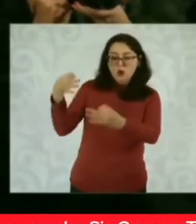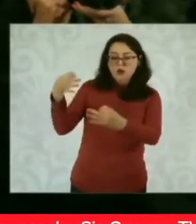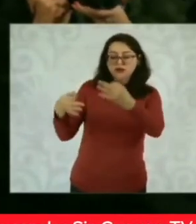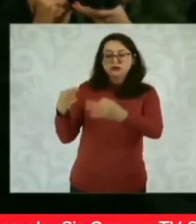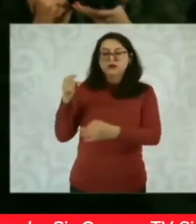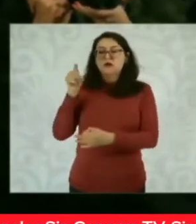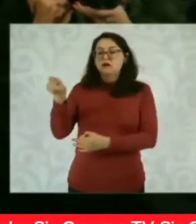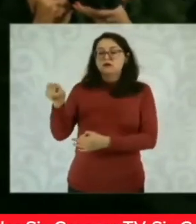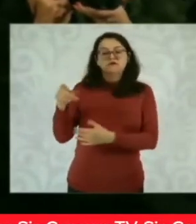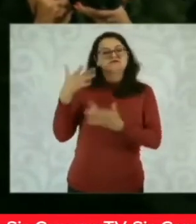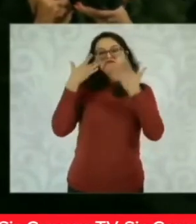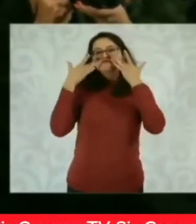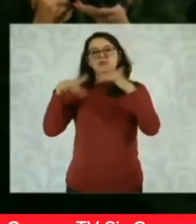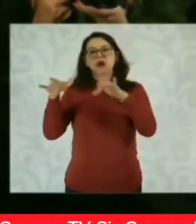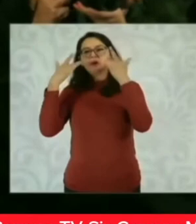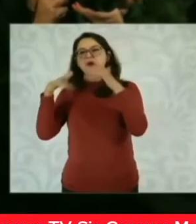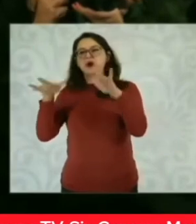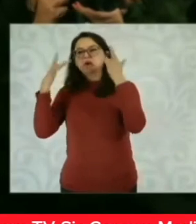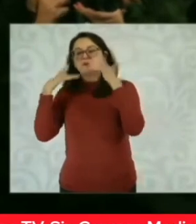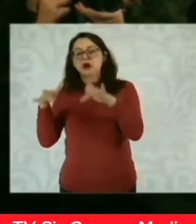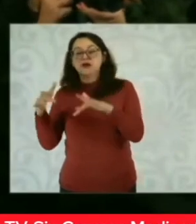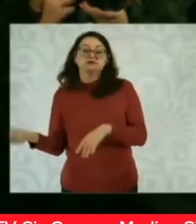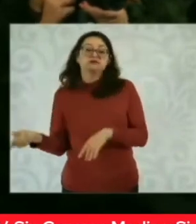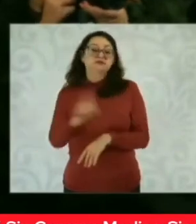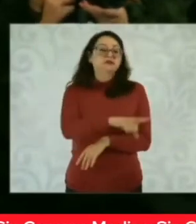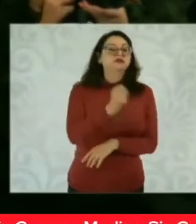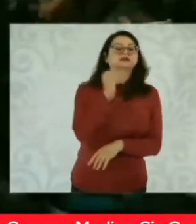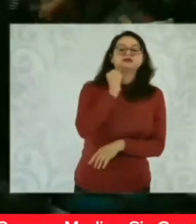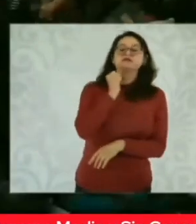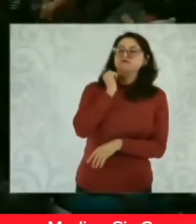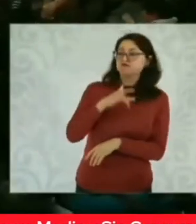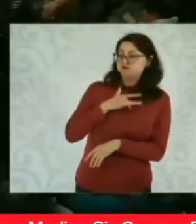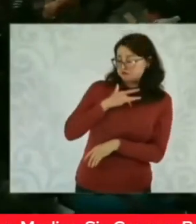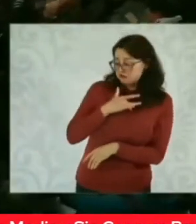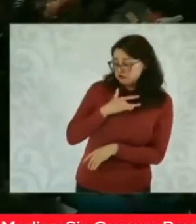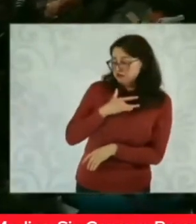Senado podía continuar con la selección de los aspirantes.